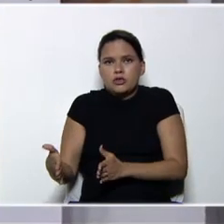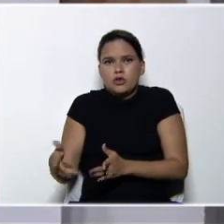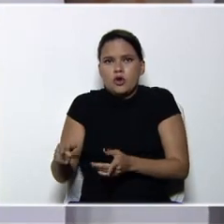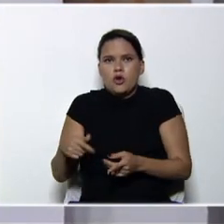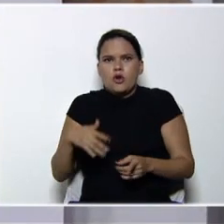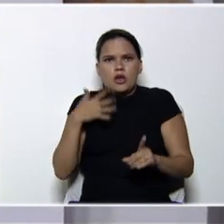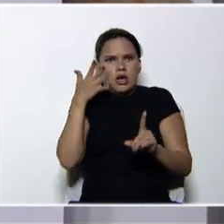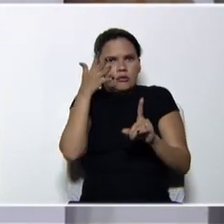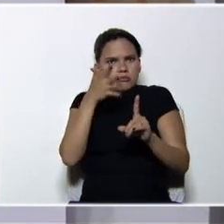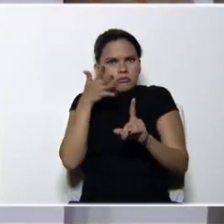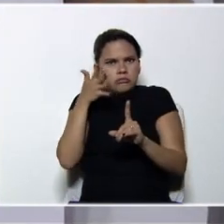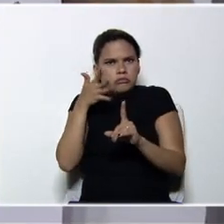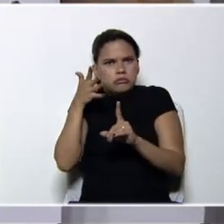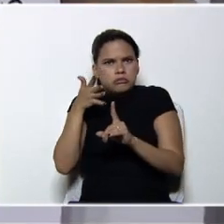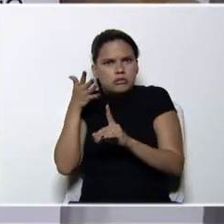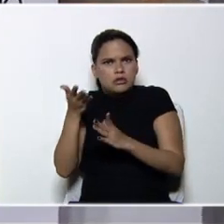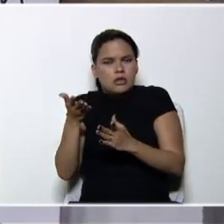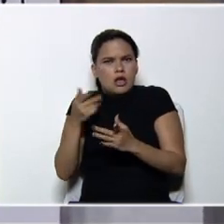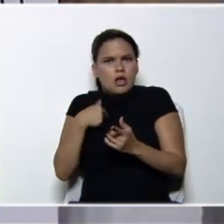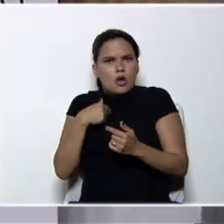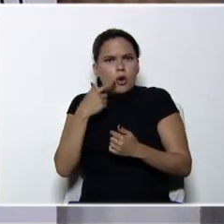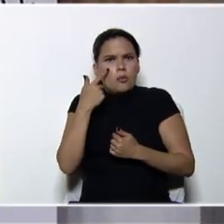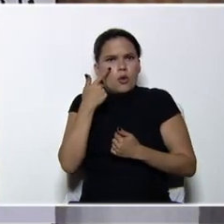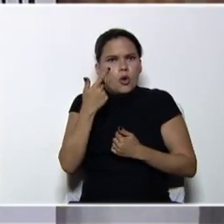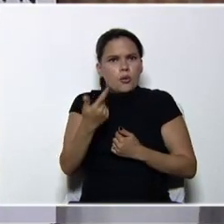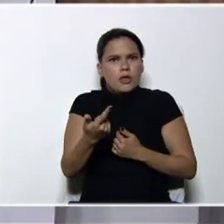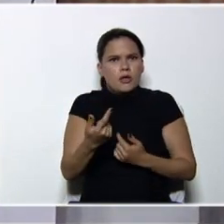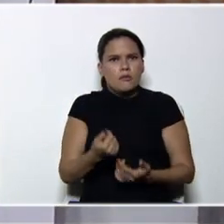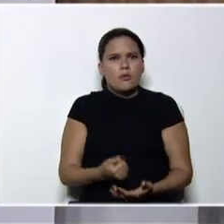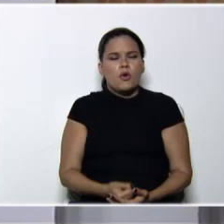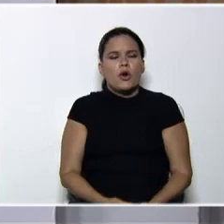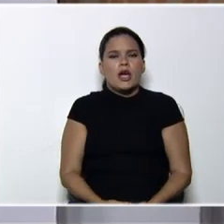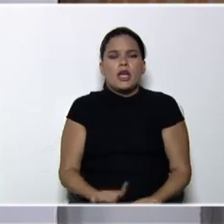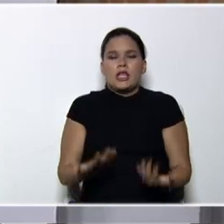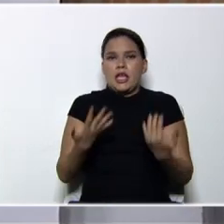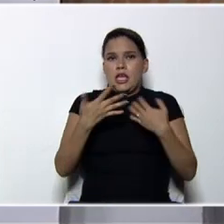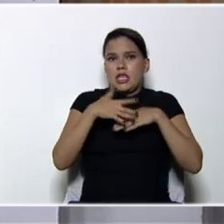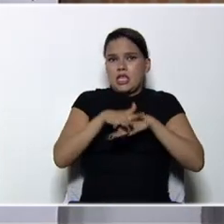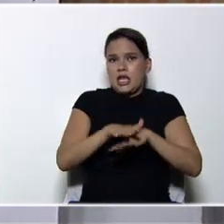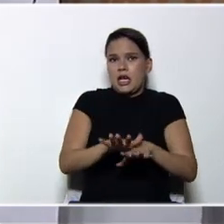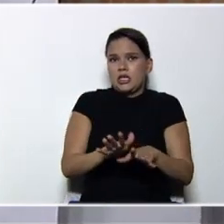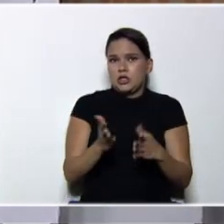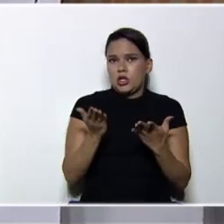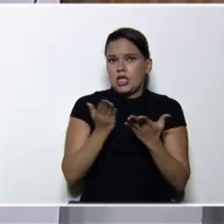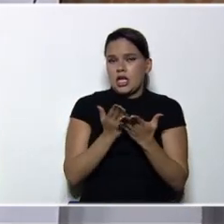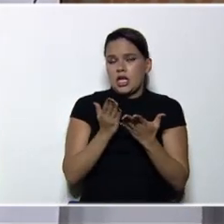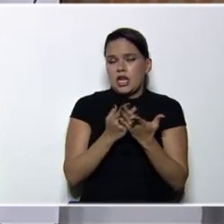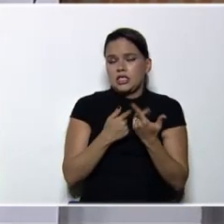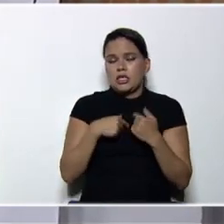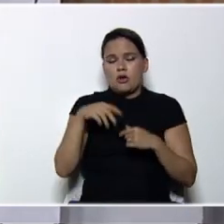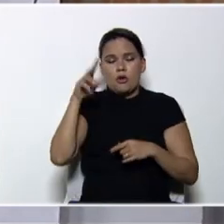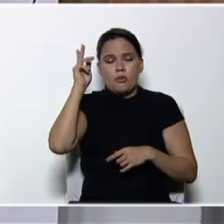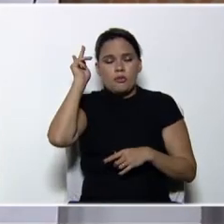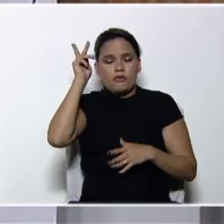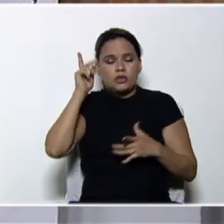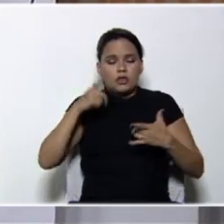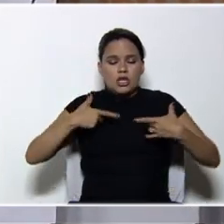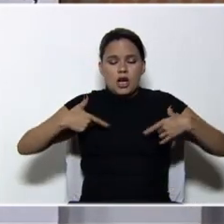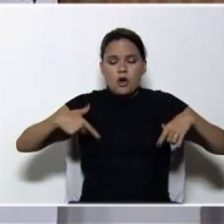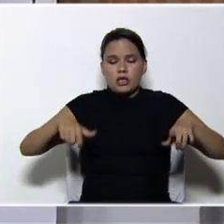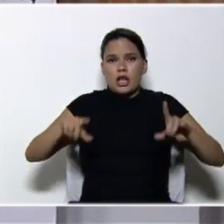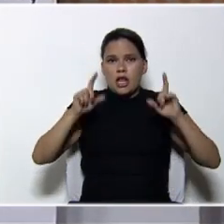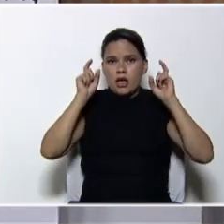a lo mejor, como lo vimos en estos shipeos, ¿no?, en estas integraciones de clases con los profesores de las otras áreas de